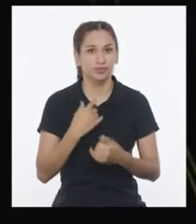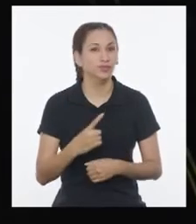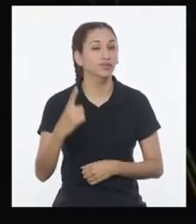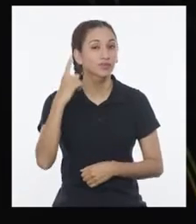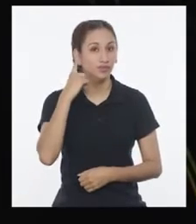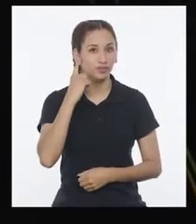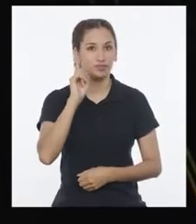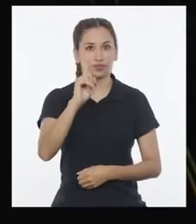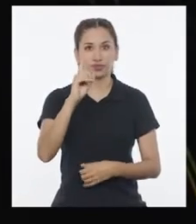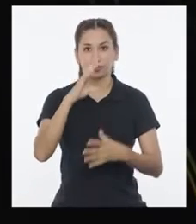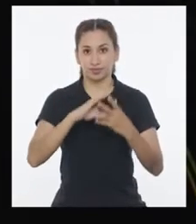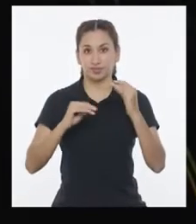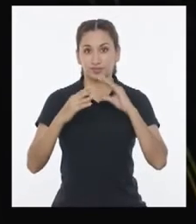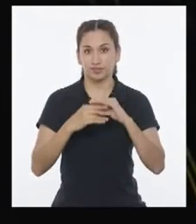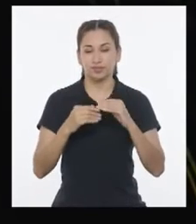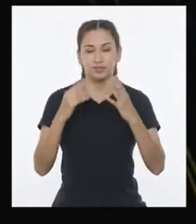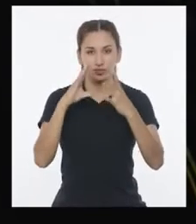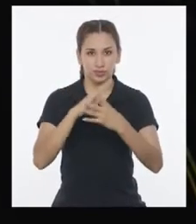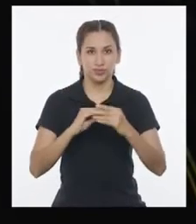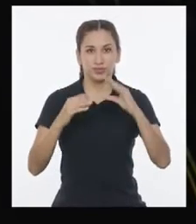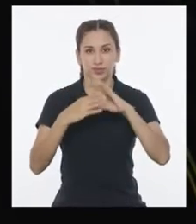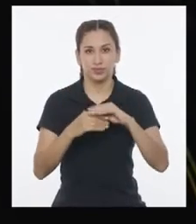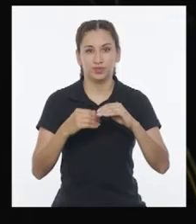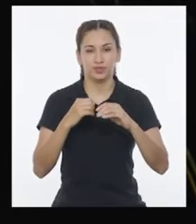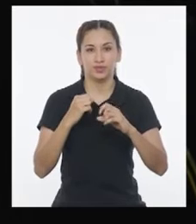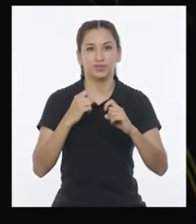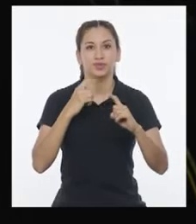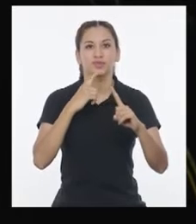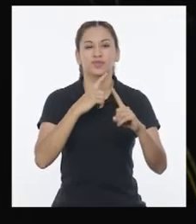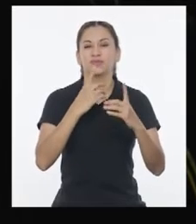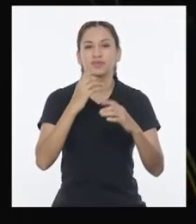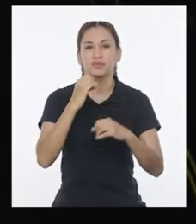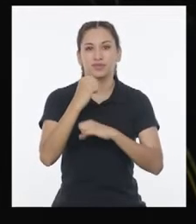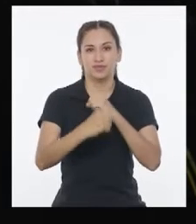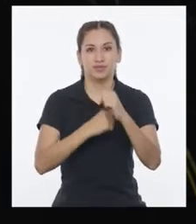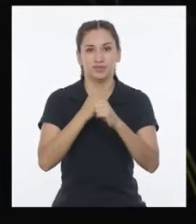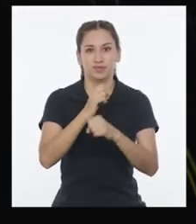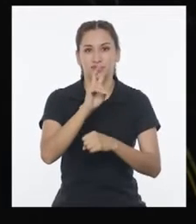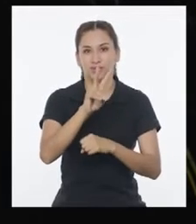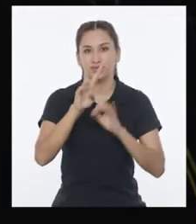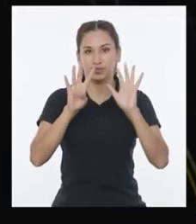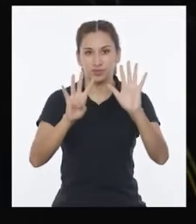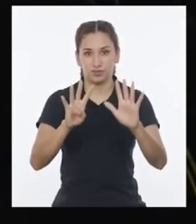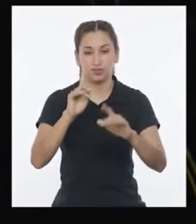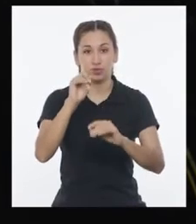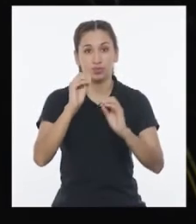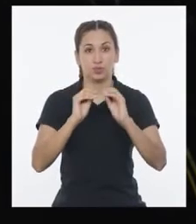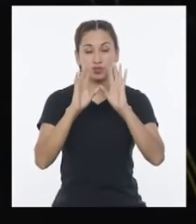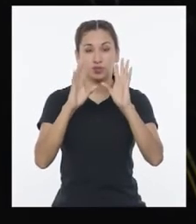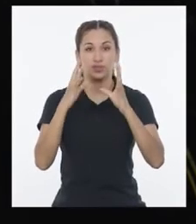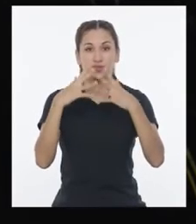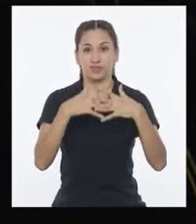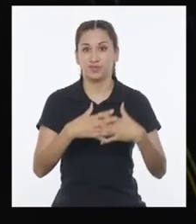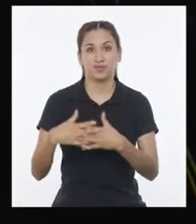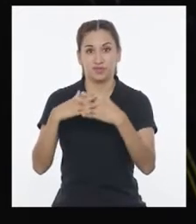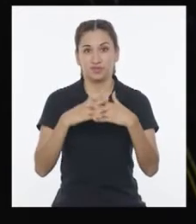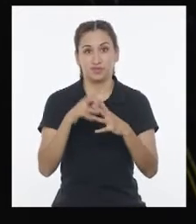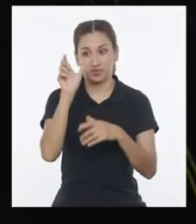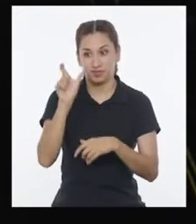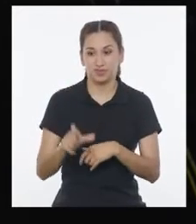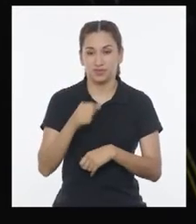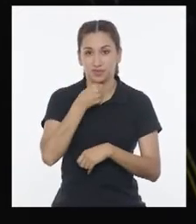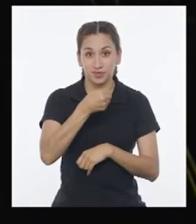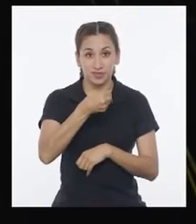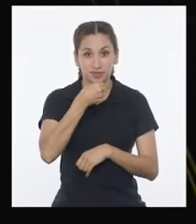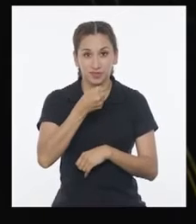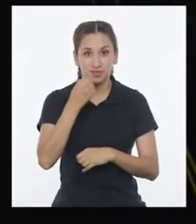Hoy escucharemos un fragmento del cuento En el siglo XXIX, un día de un periodista norteamericano